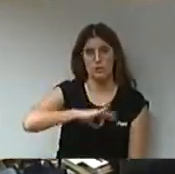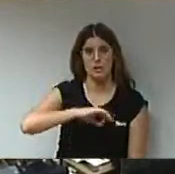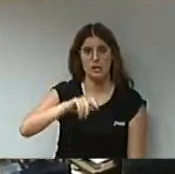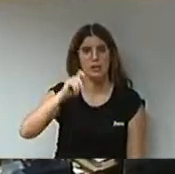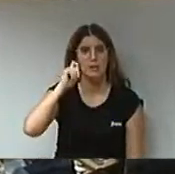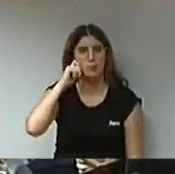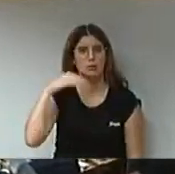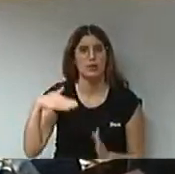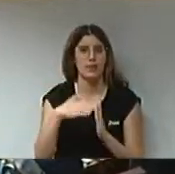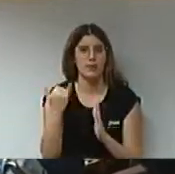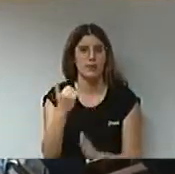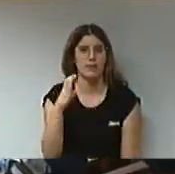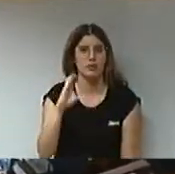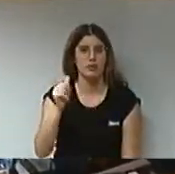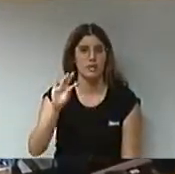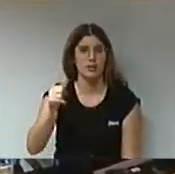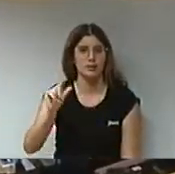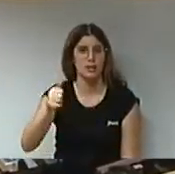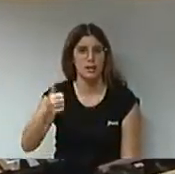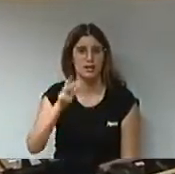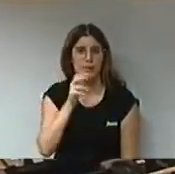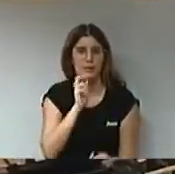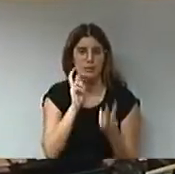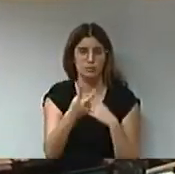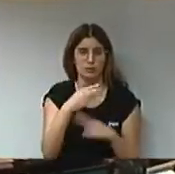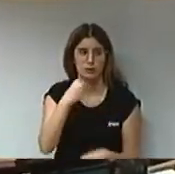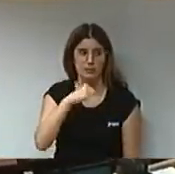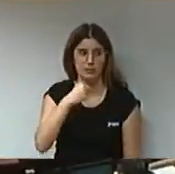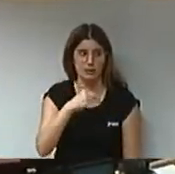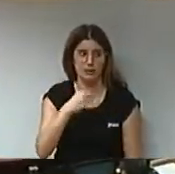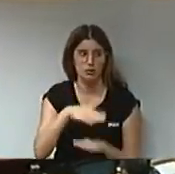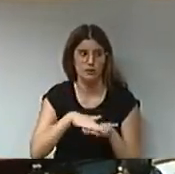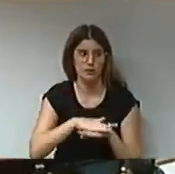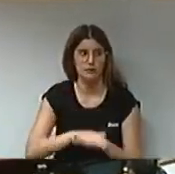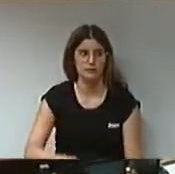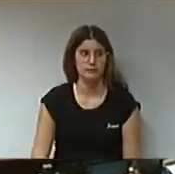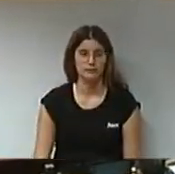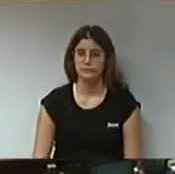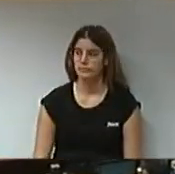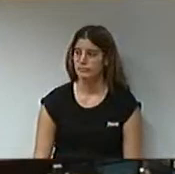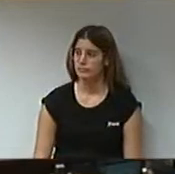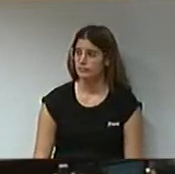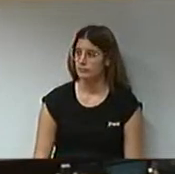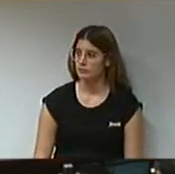Catalá. La contestación del presidente del Consejo.